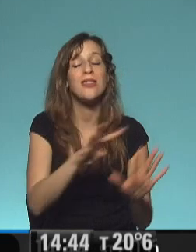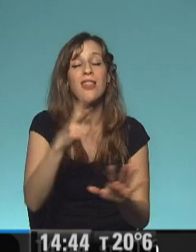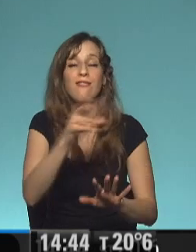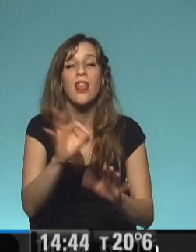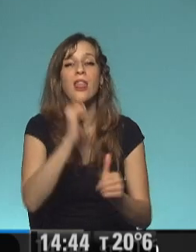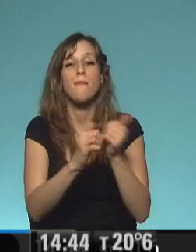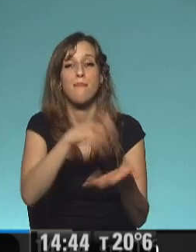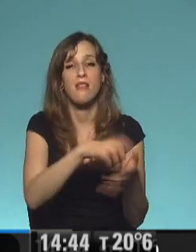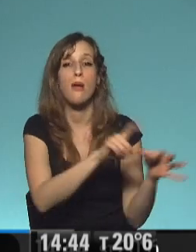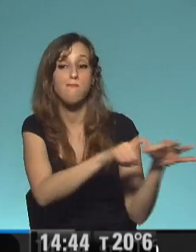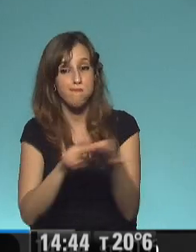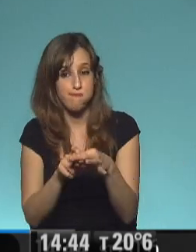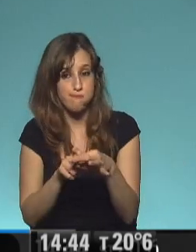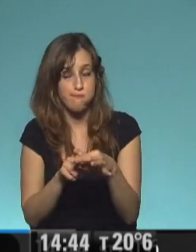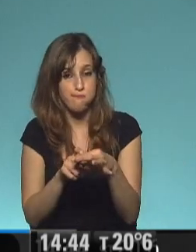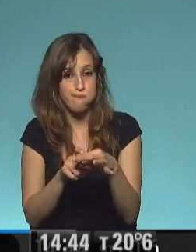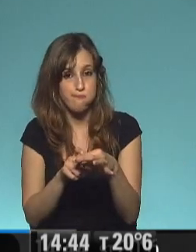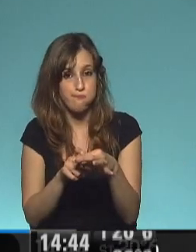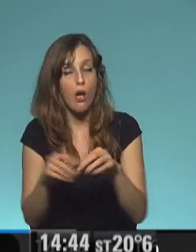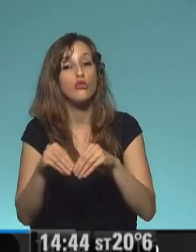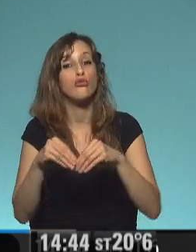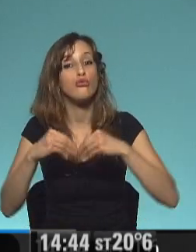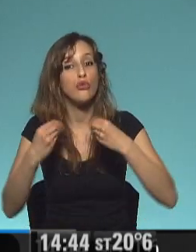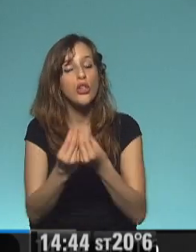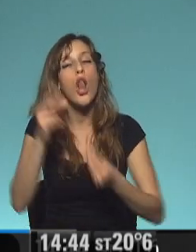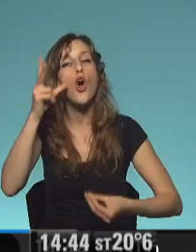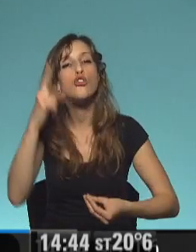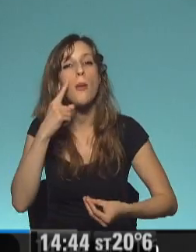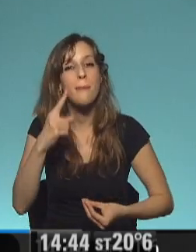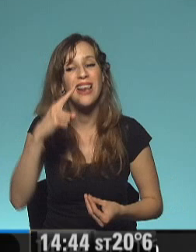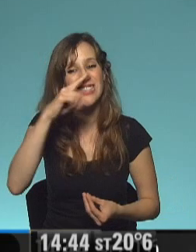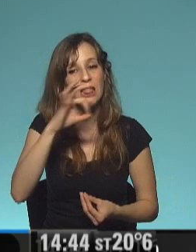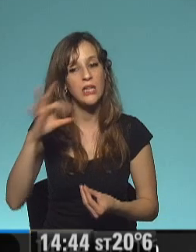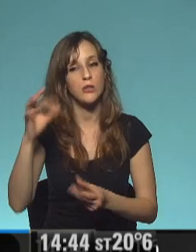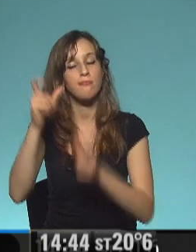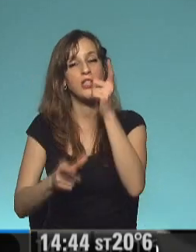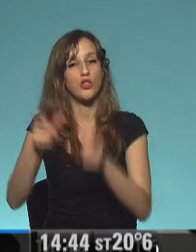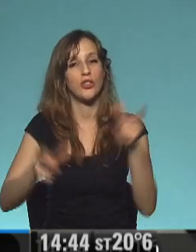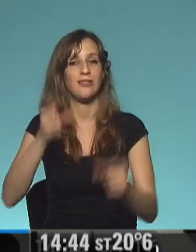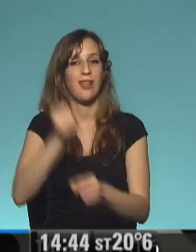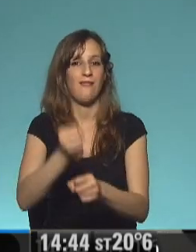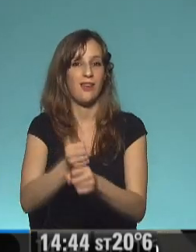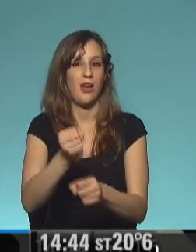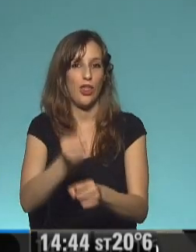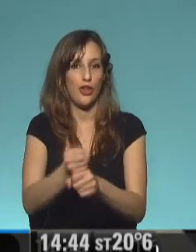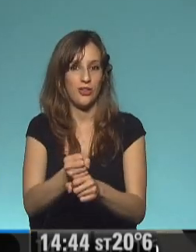se beneficiaron 8.700 trabajadores, que hay